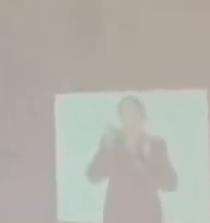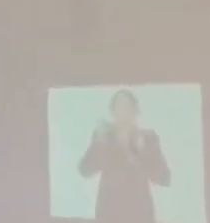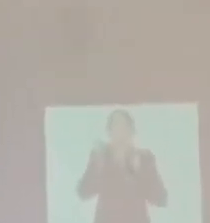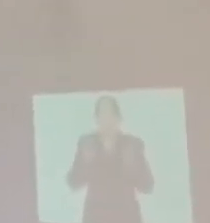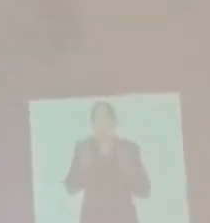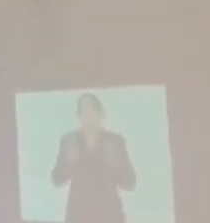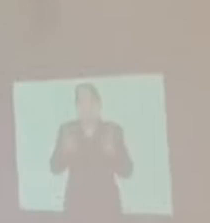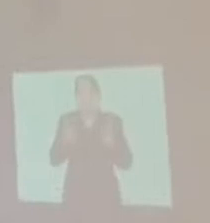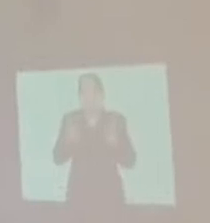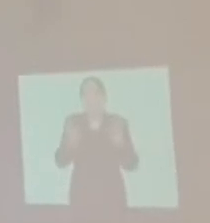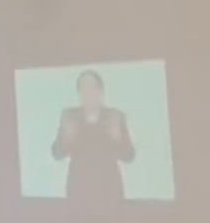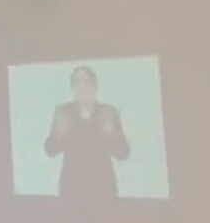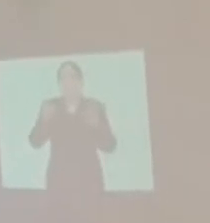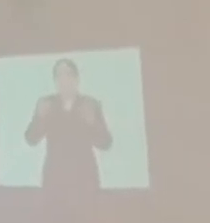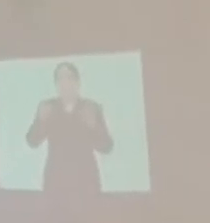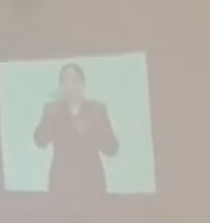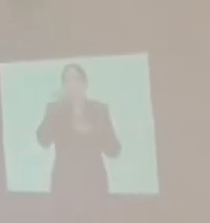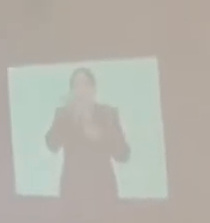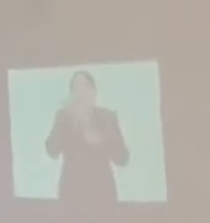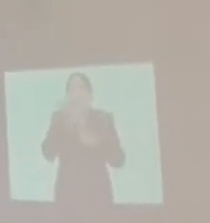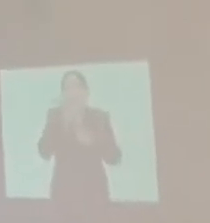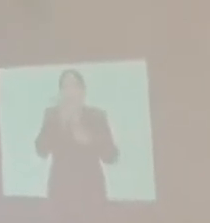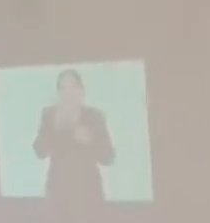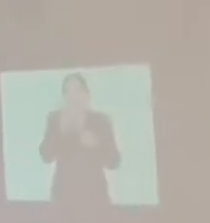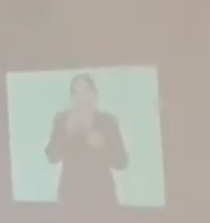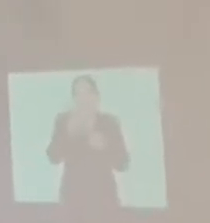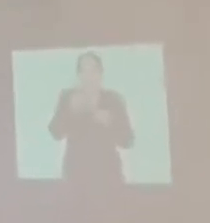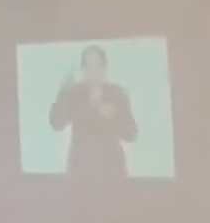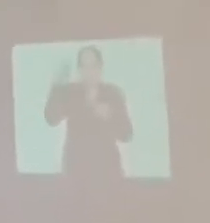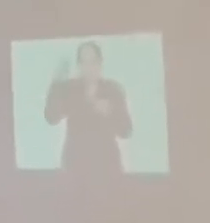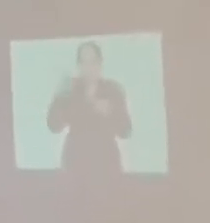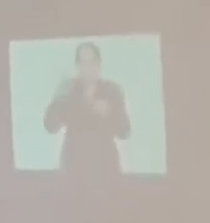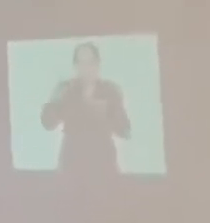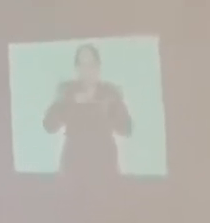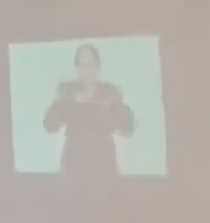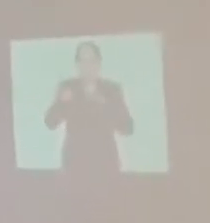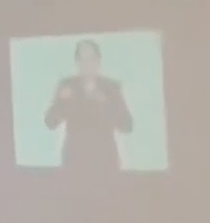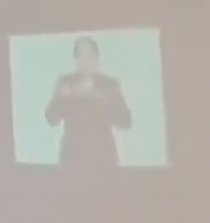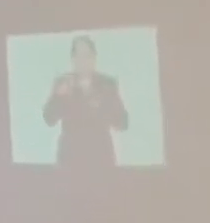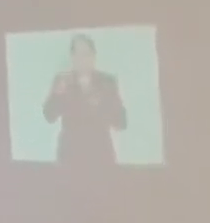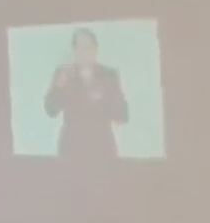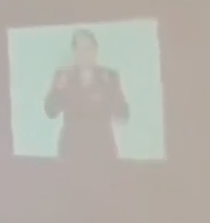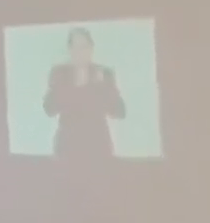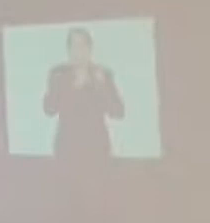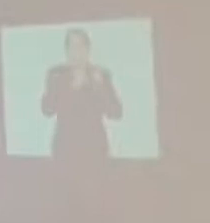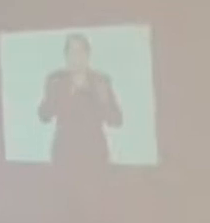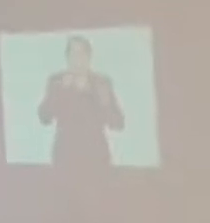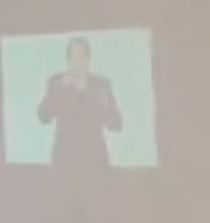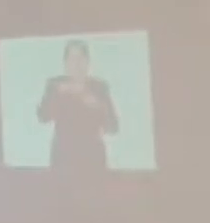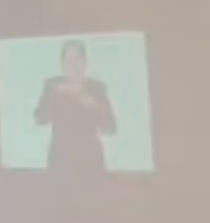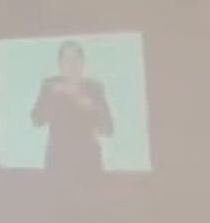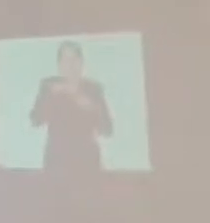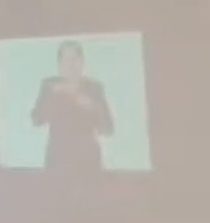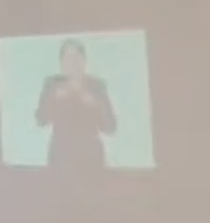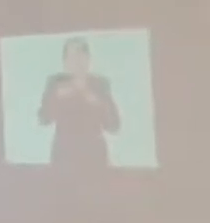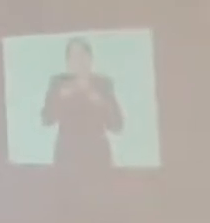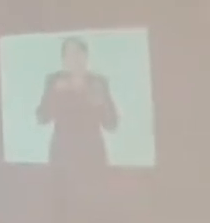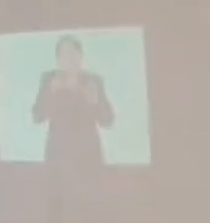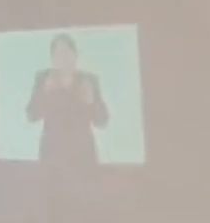escuelas de educación básica que se encontraban con daños del sismo del 17 o con deterioro por otras razones.